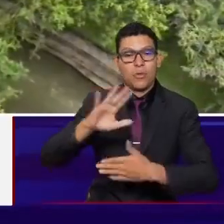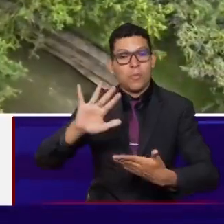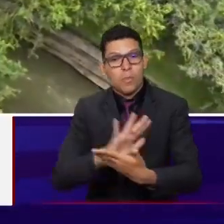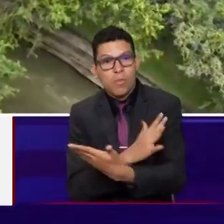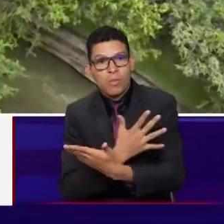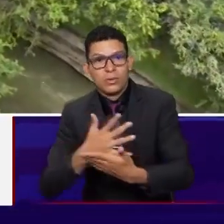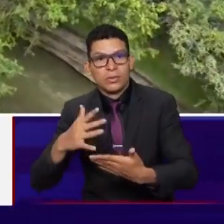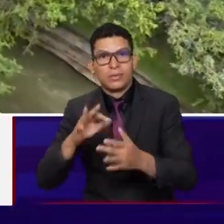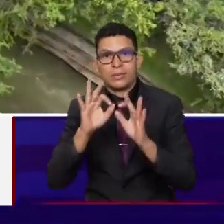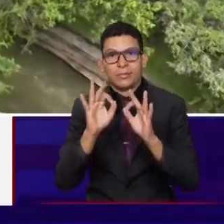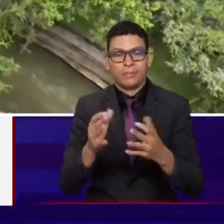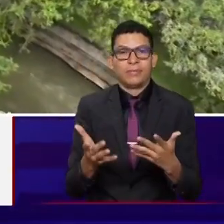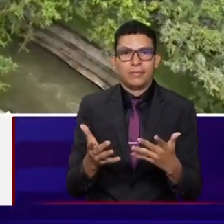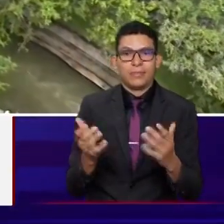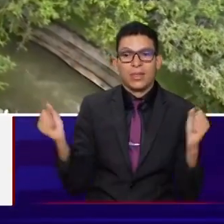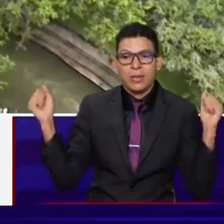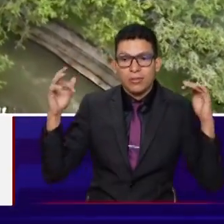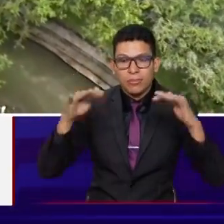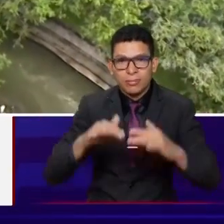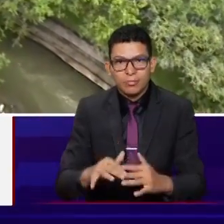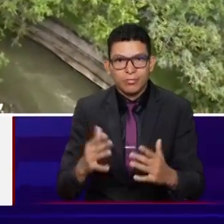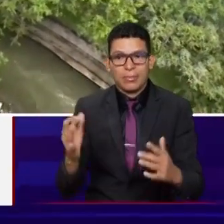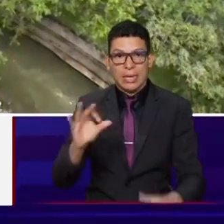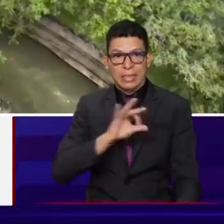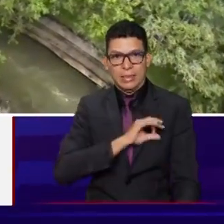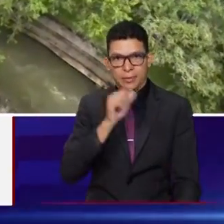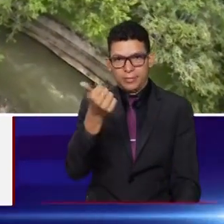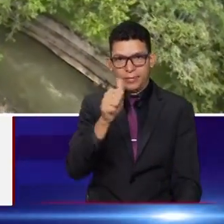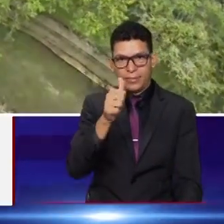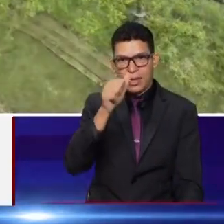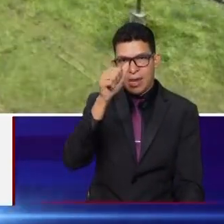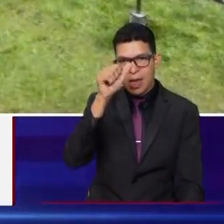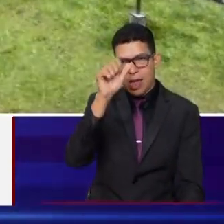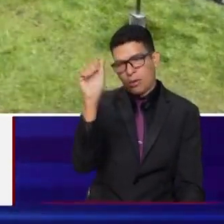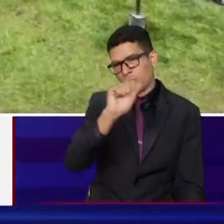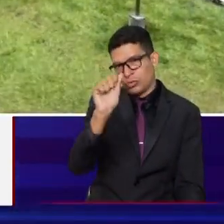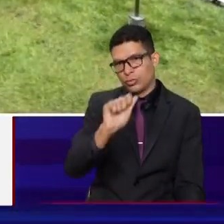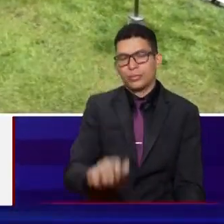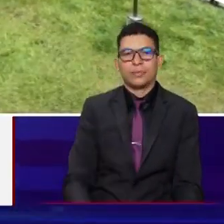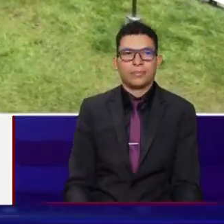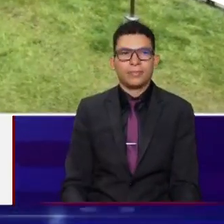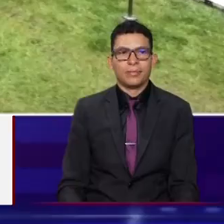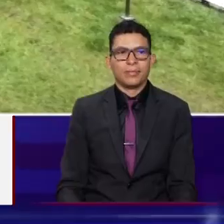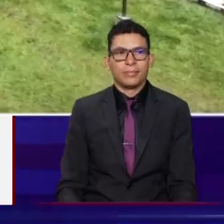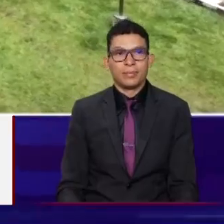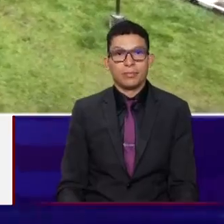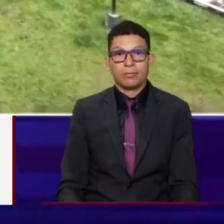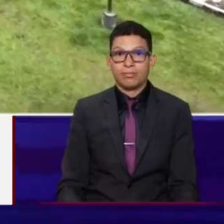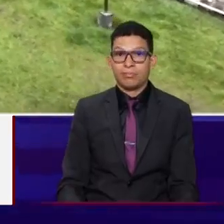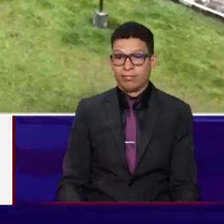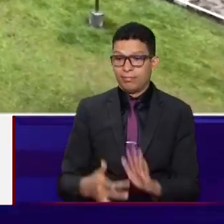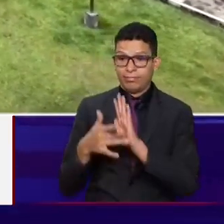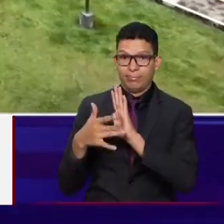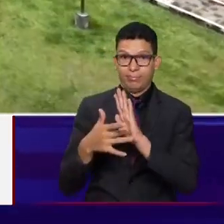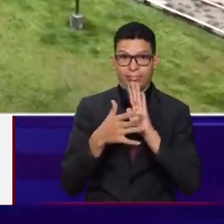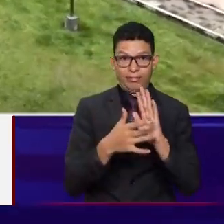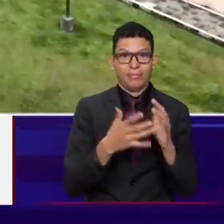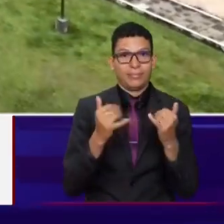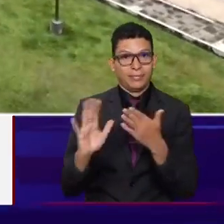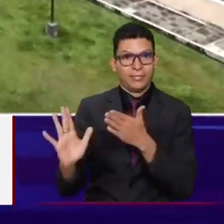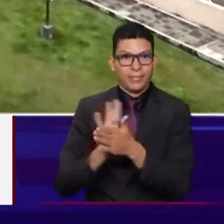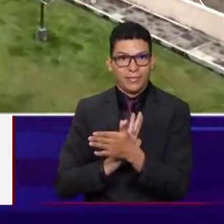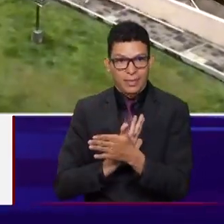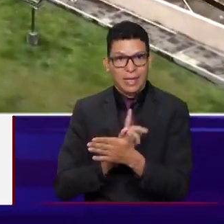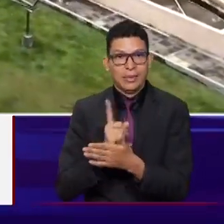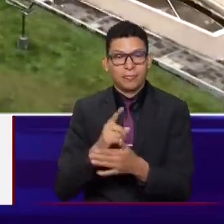música, emprendimientos, el sábado 10 de agosto. Bueno, entonces, además de las exposiciones que ya nos mencionabas, entonces